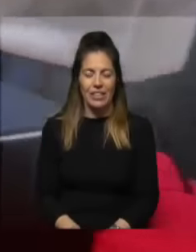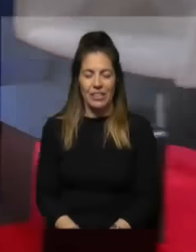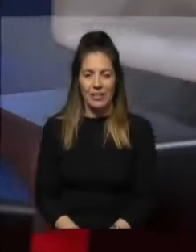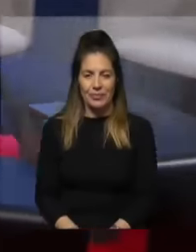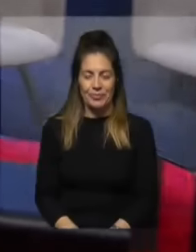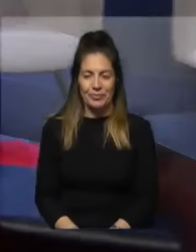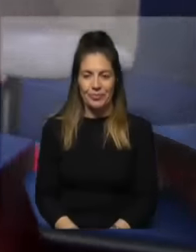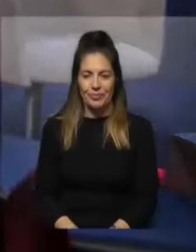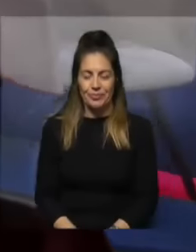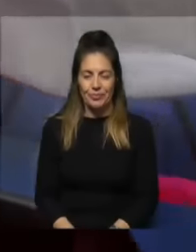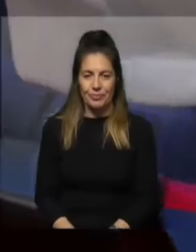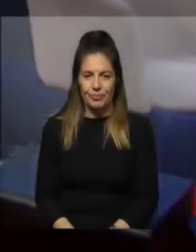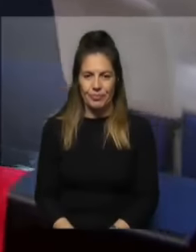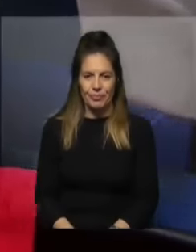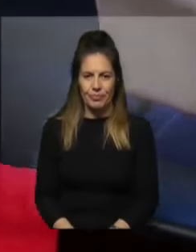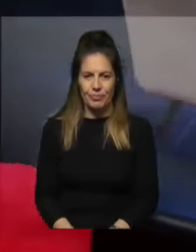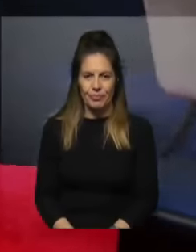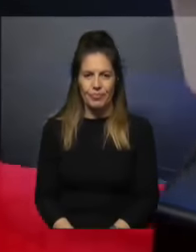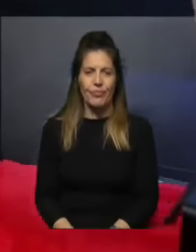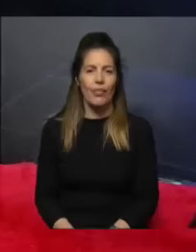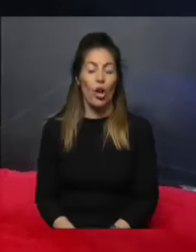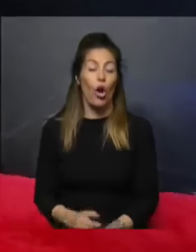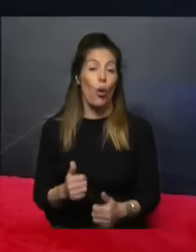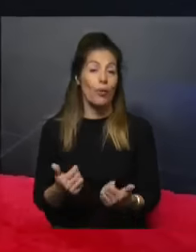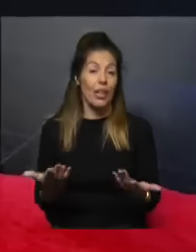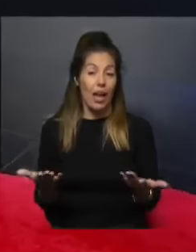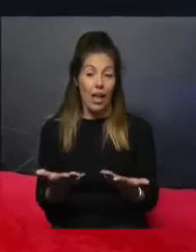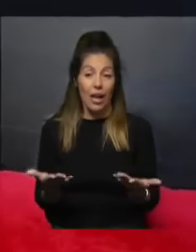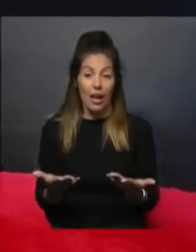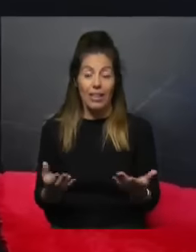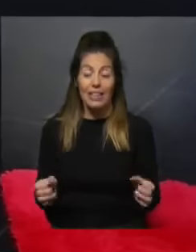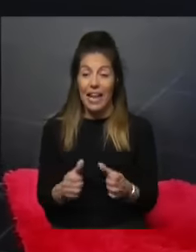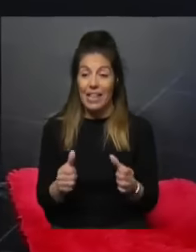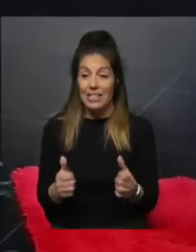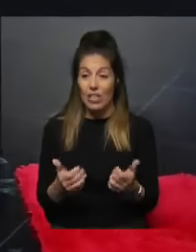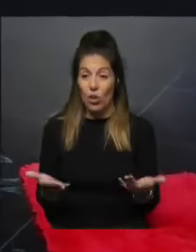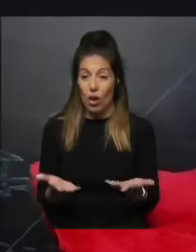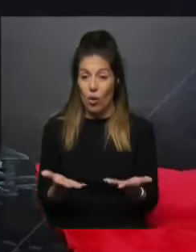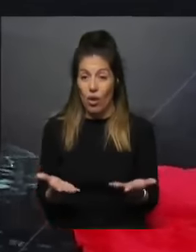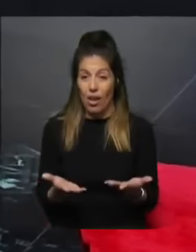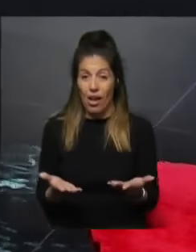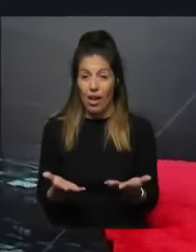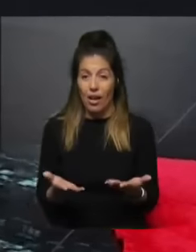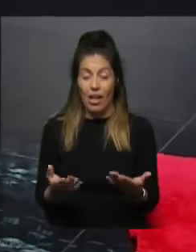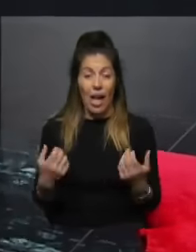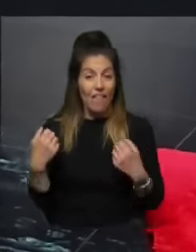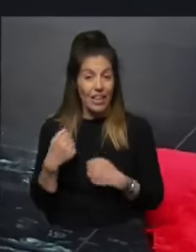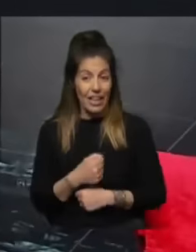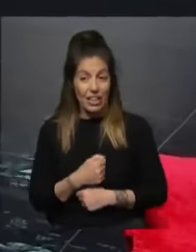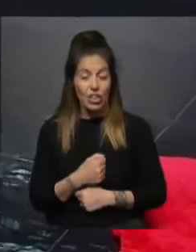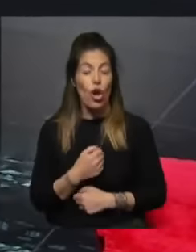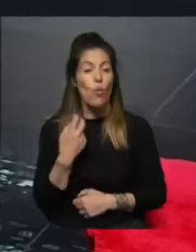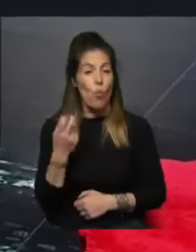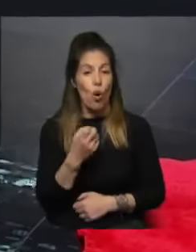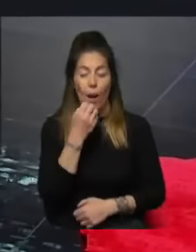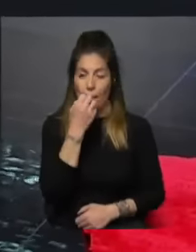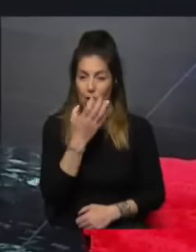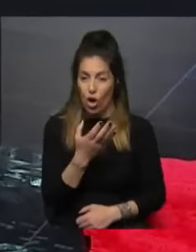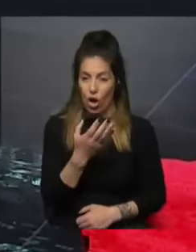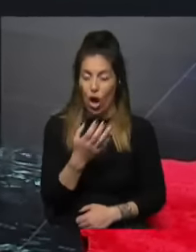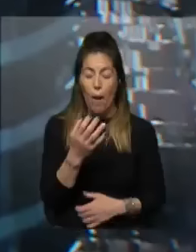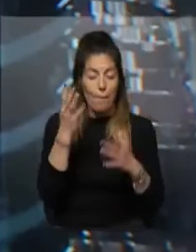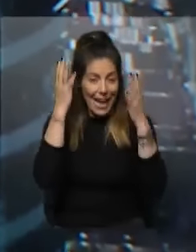este programa. Señores. ¿Cómo estará ahora? ¿Cómo estará? Él abrigadito, pobre. Él intenta mejorar. Mejoró su peinado en